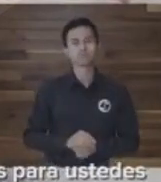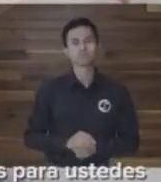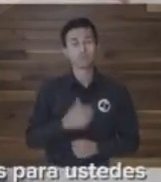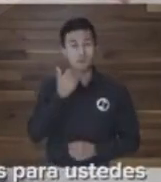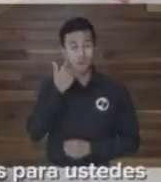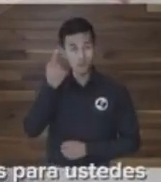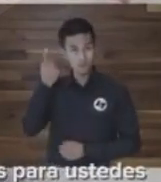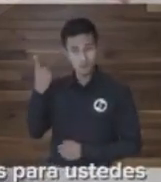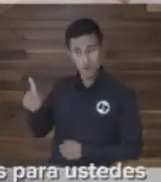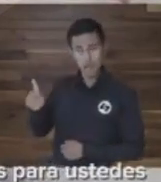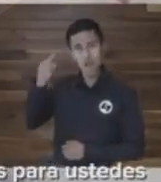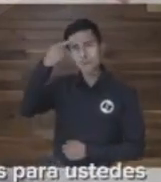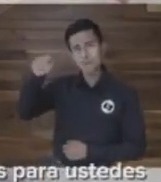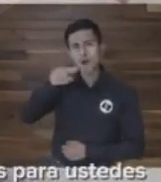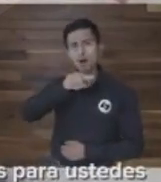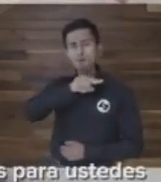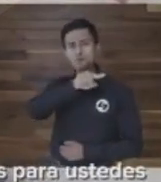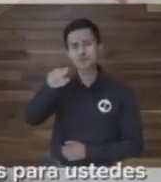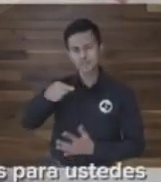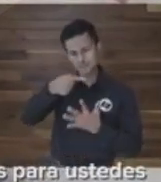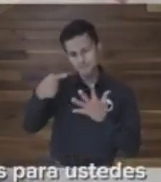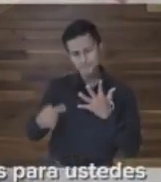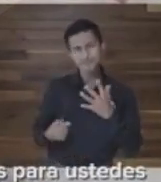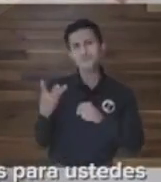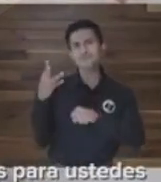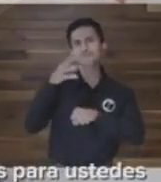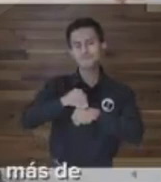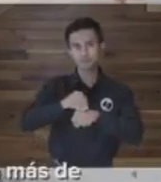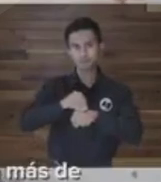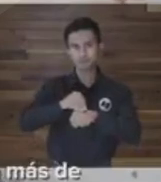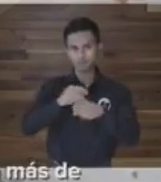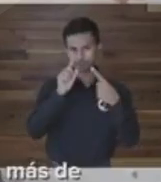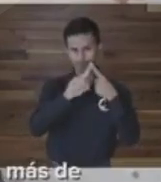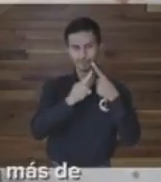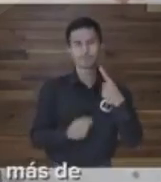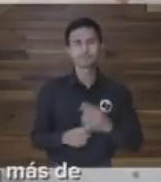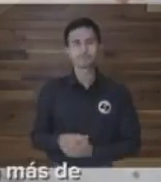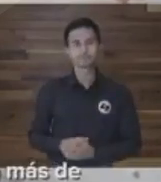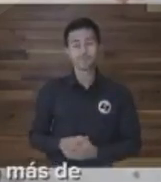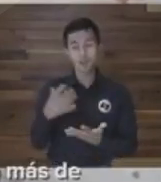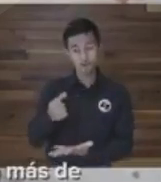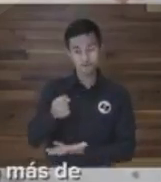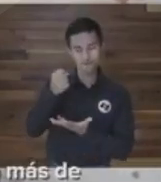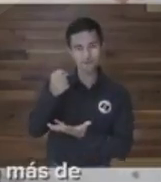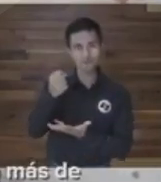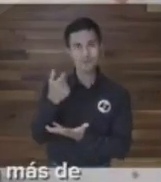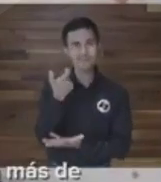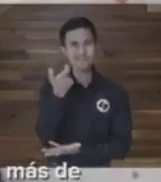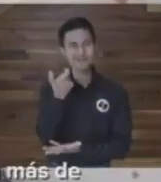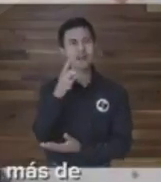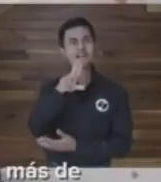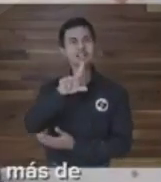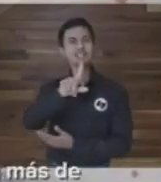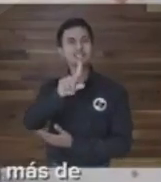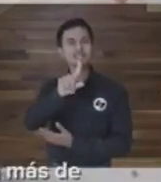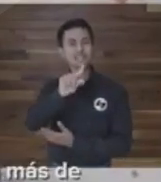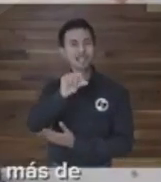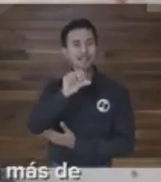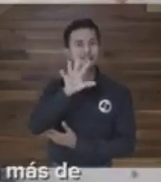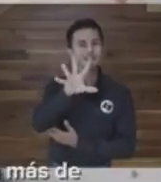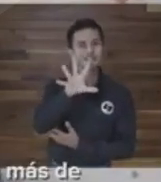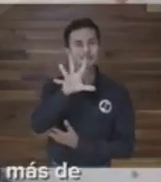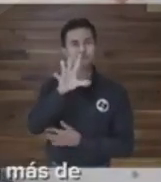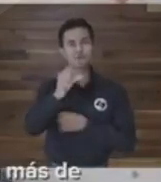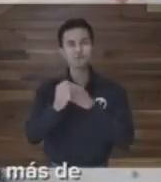incorporen los siguientes incentivos para ustedes debido a la contingencia. Un fondo de 75 millones de pesos que se